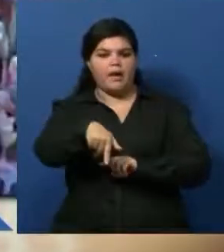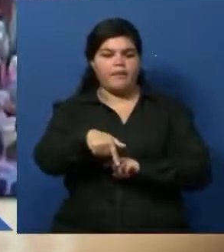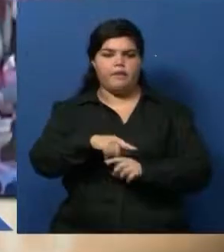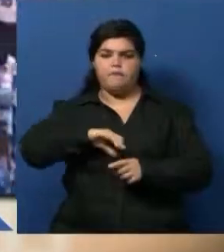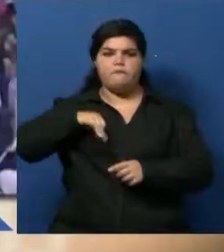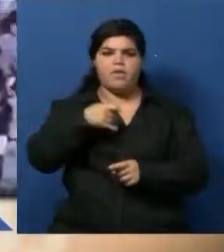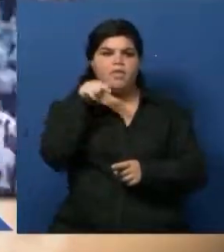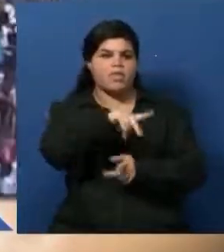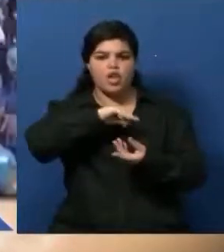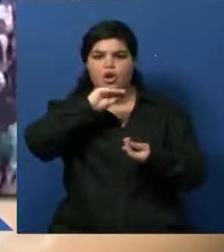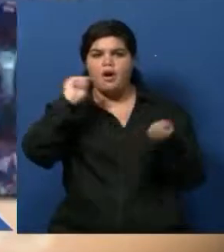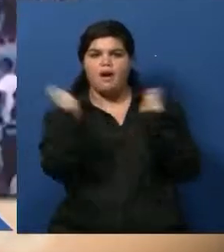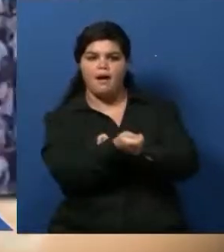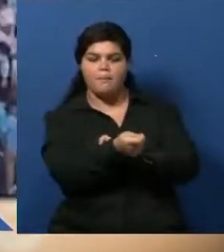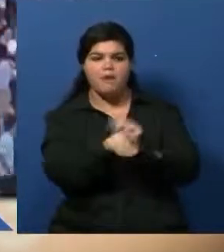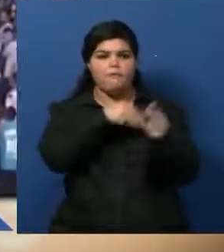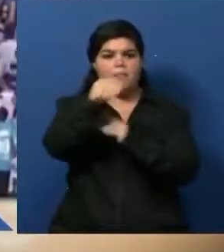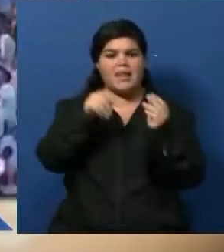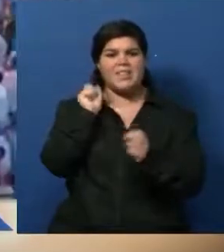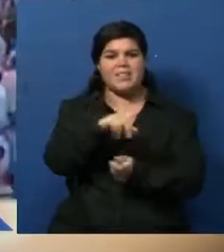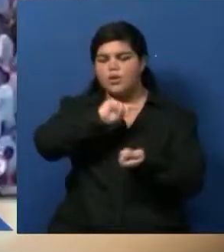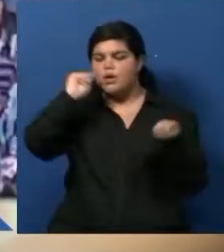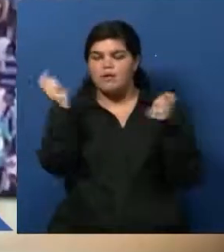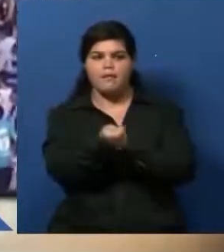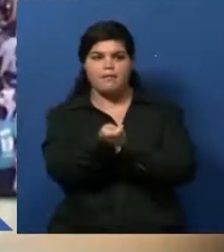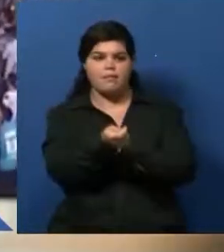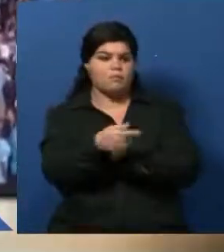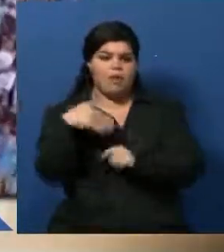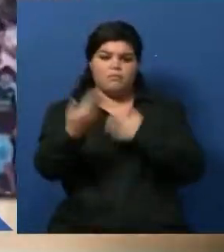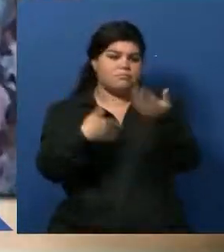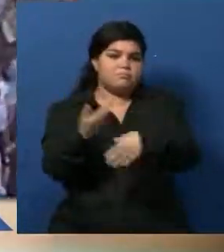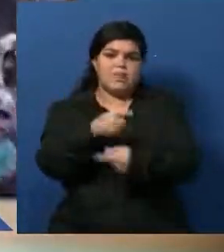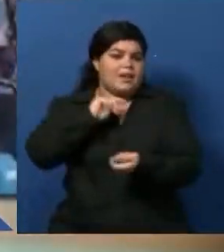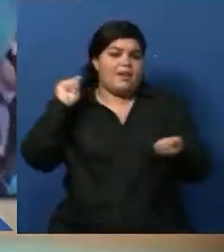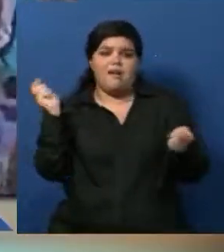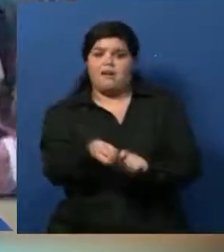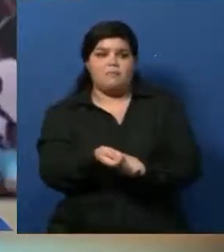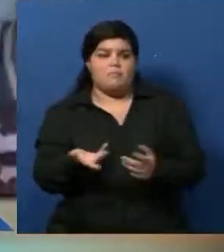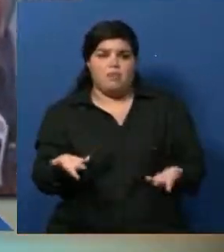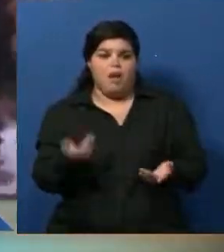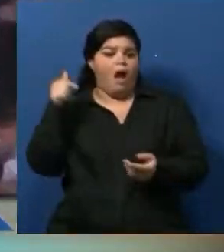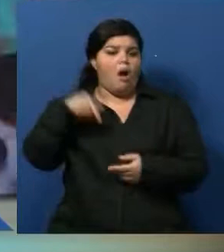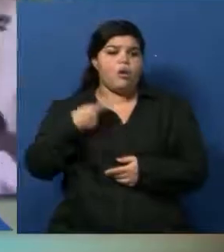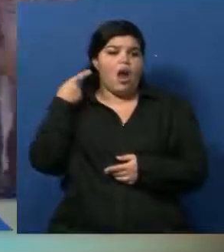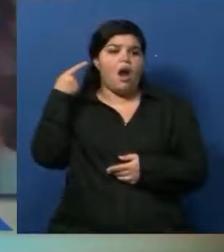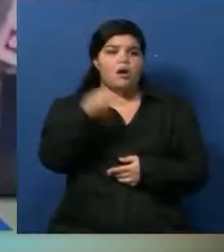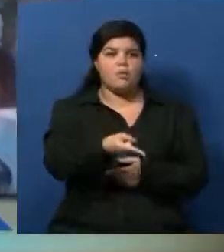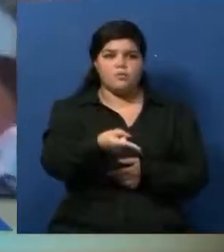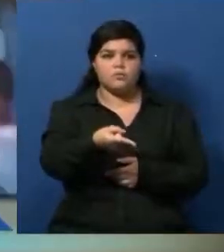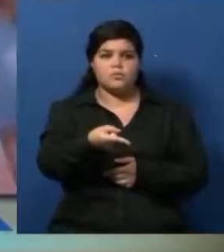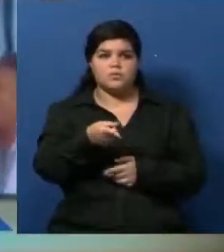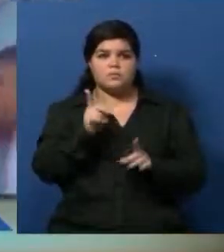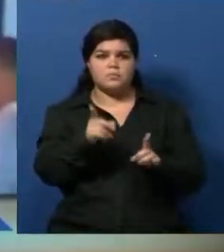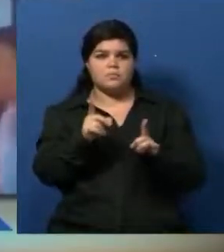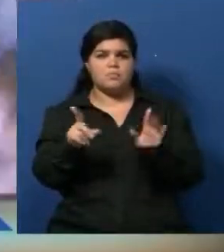ellos y para su familia, para toda la vuelta. Encima ahora las condenas se le aplica la ley del deporte, de lo